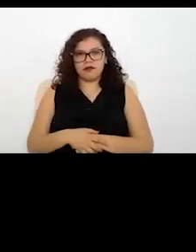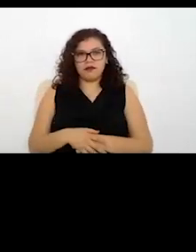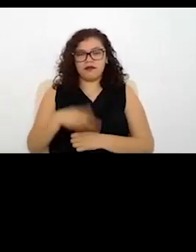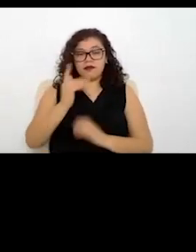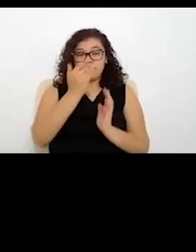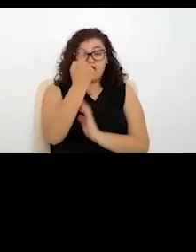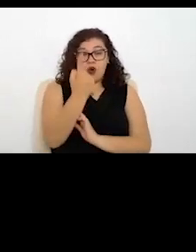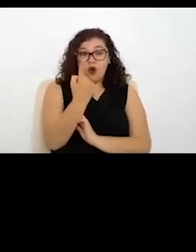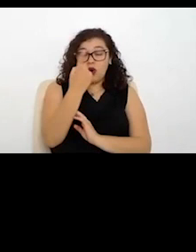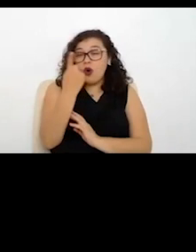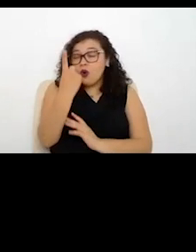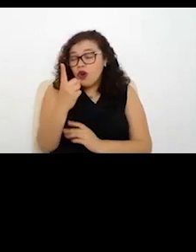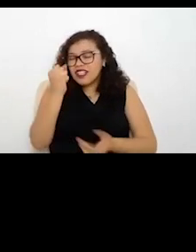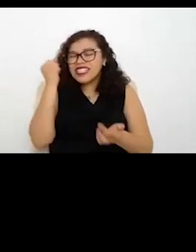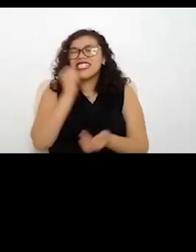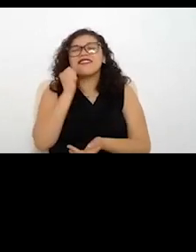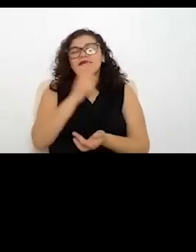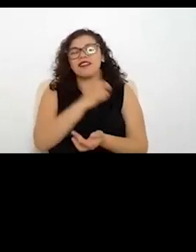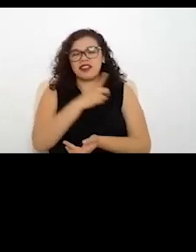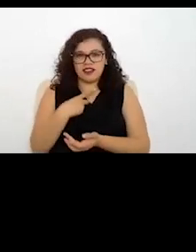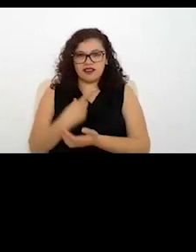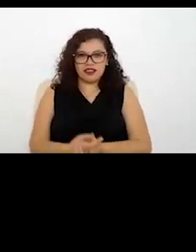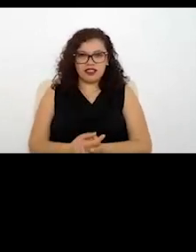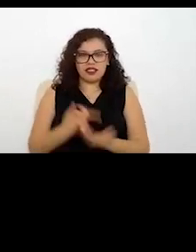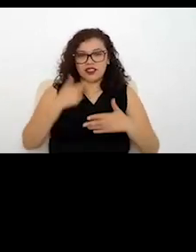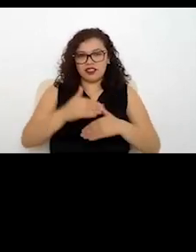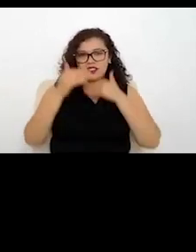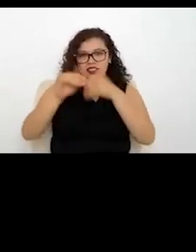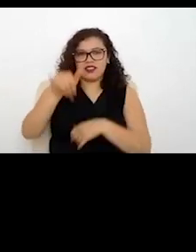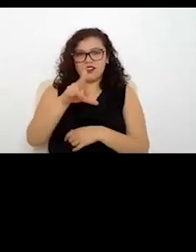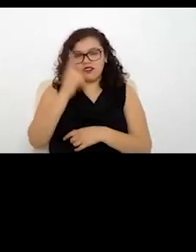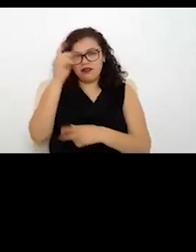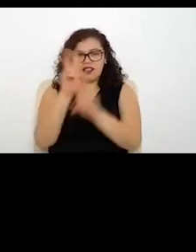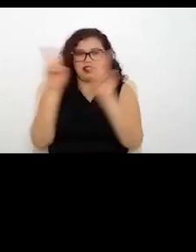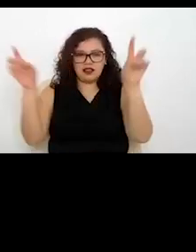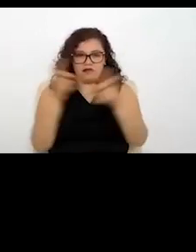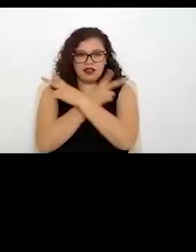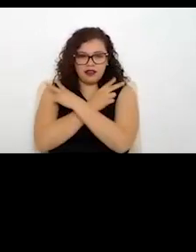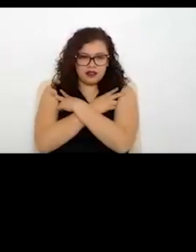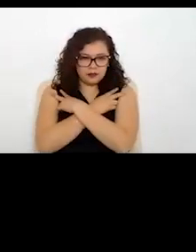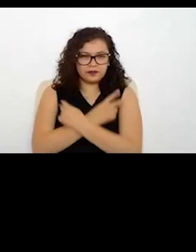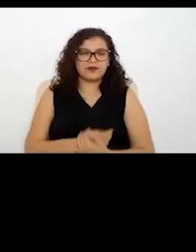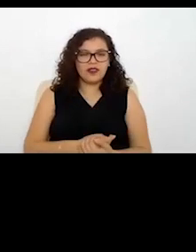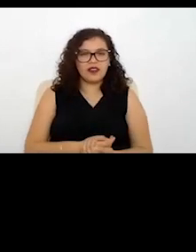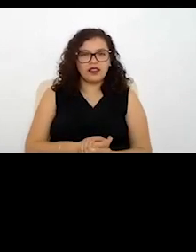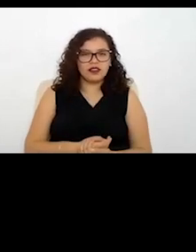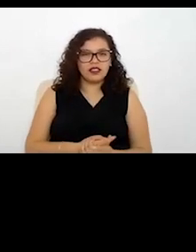1. Ahora también, como ya nos lo adelantaba Juan, el tema de las vacaciones. A partir de la última reforma, pues ya no son